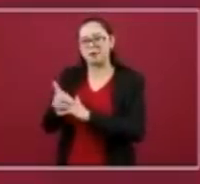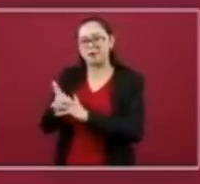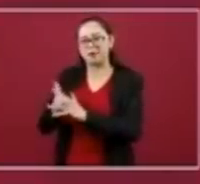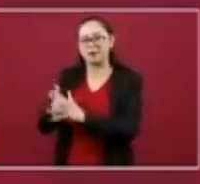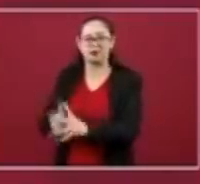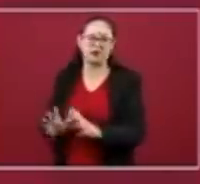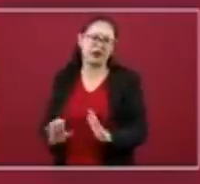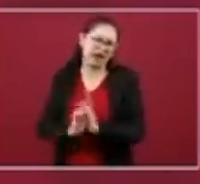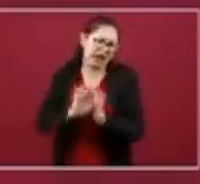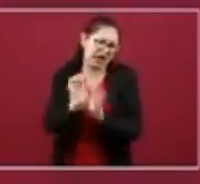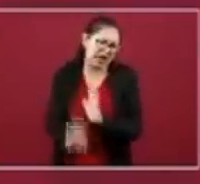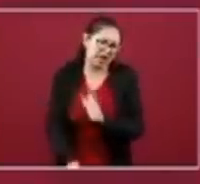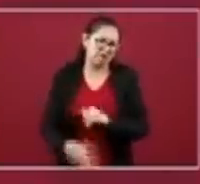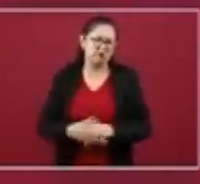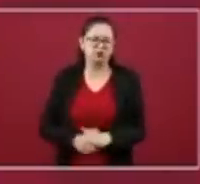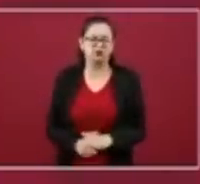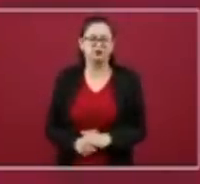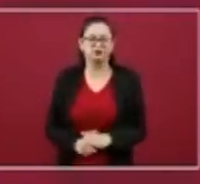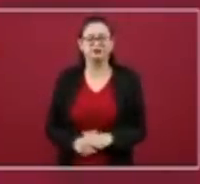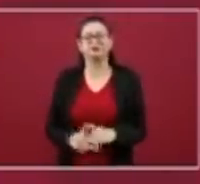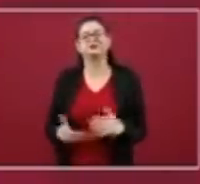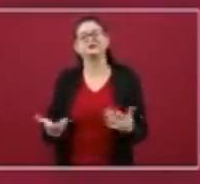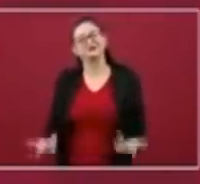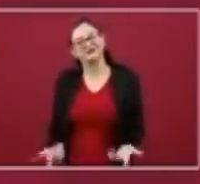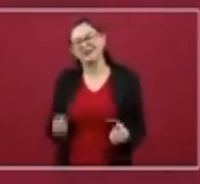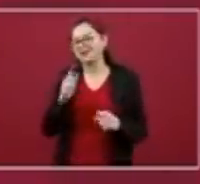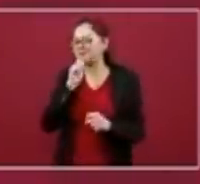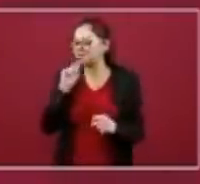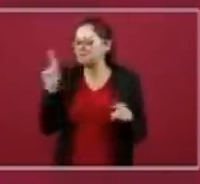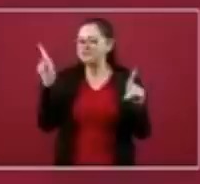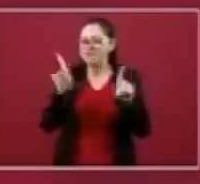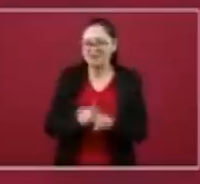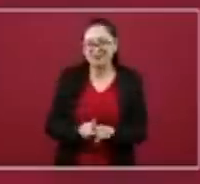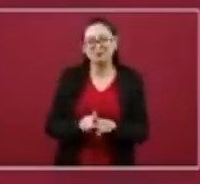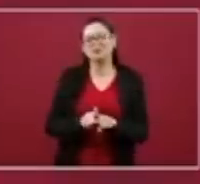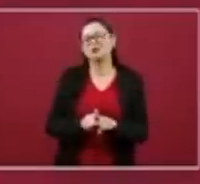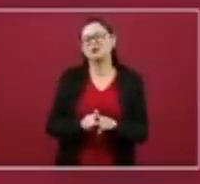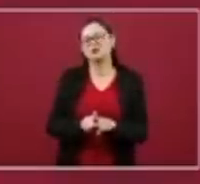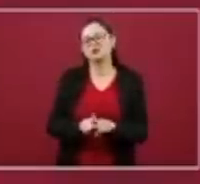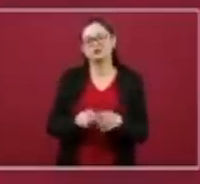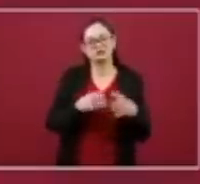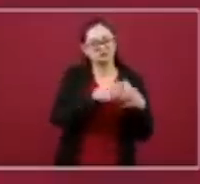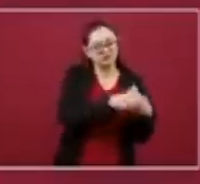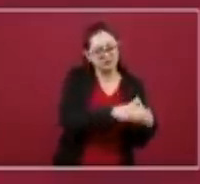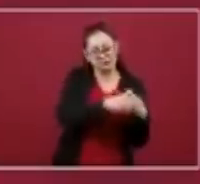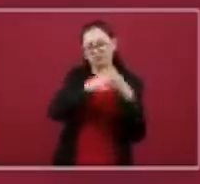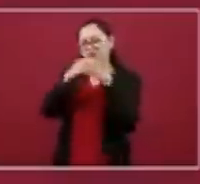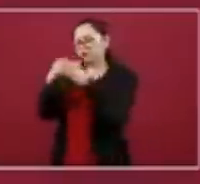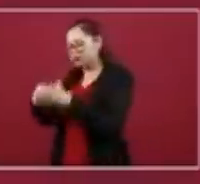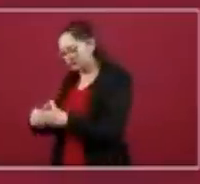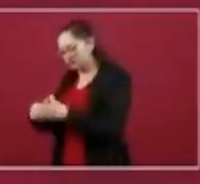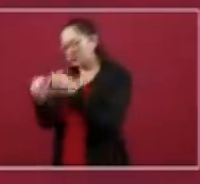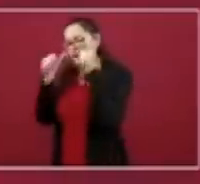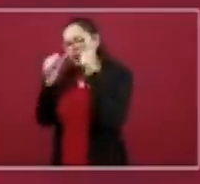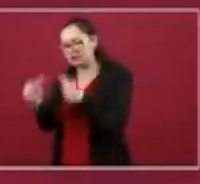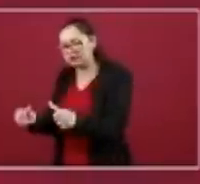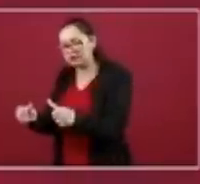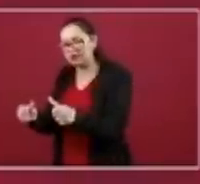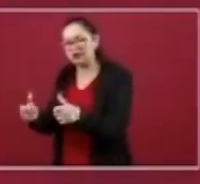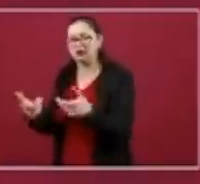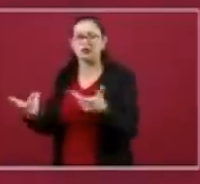por ejemplo. Entonces, tenemos que hacer lo mismo. ¿Y de dónde sacamos